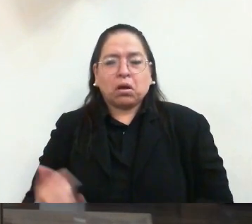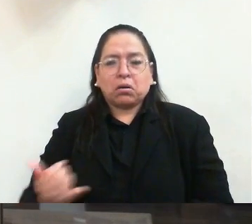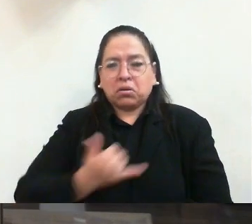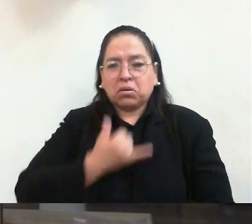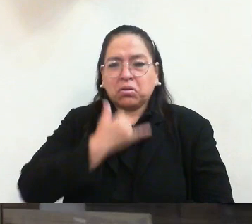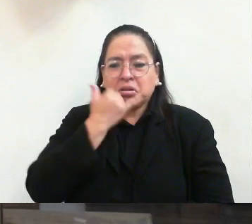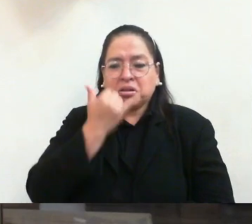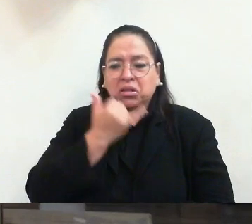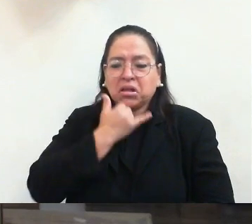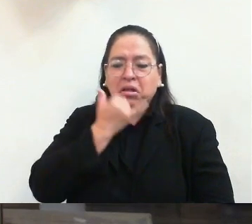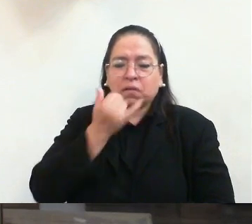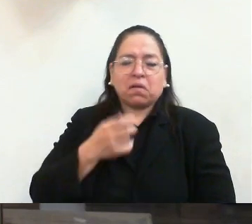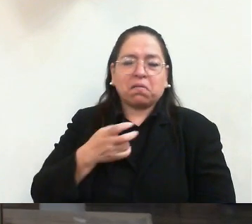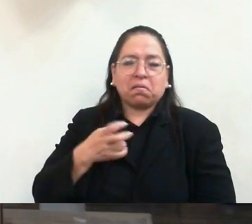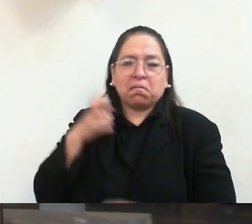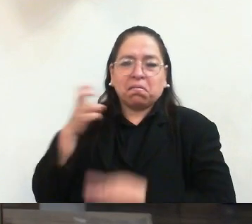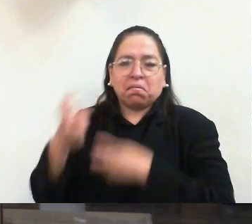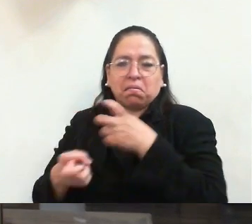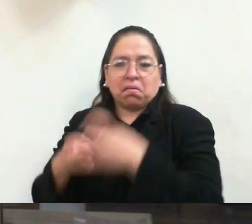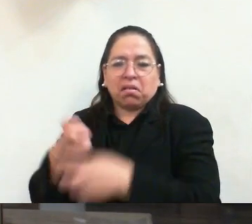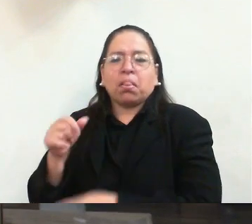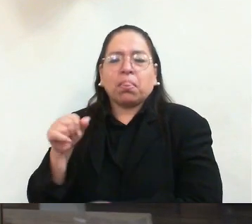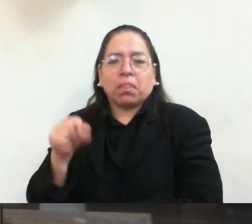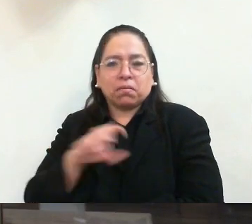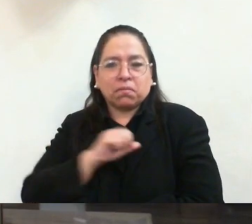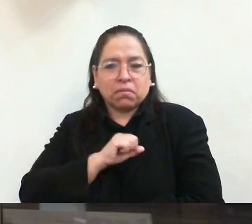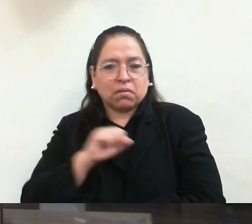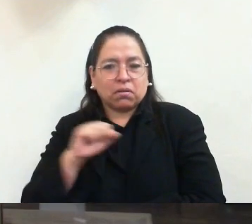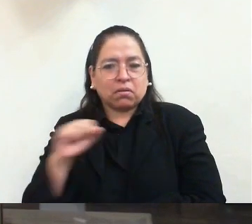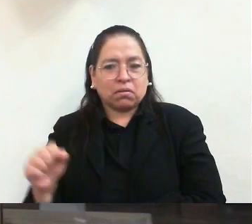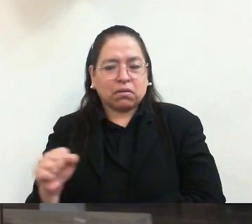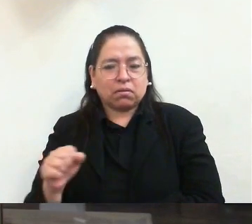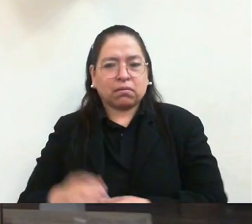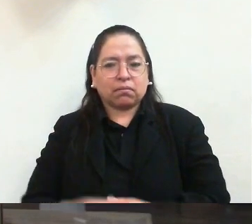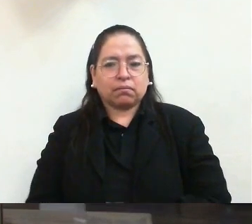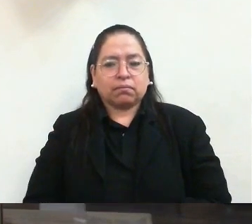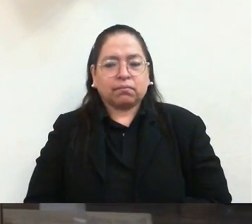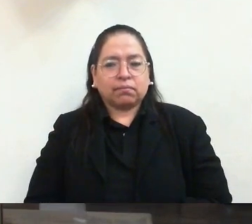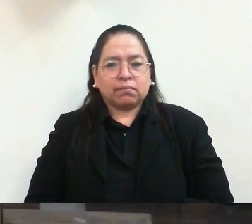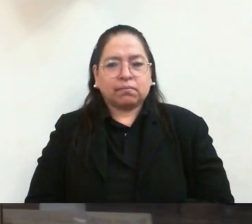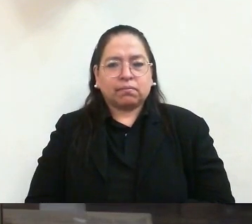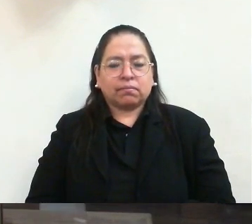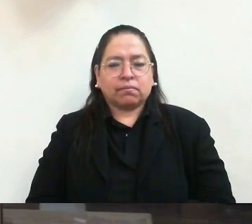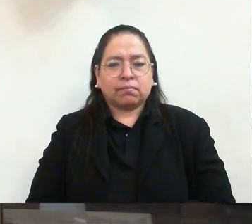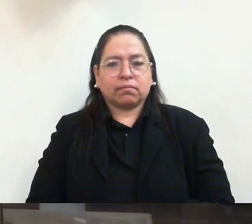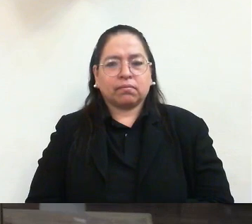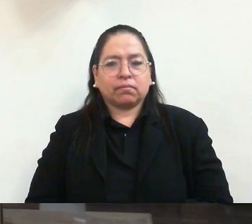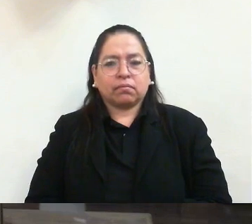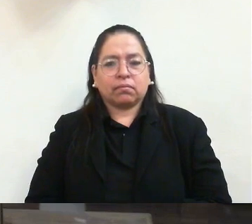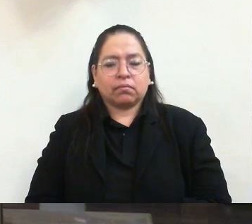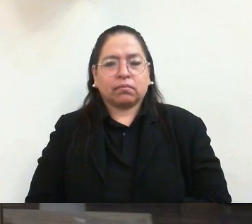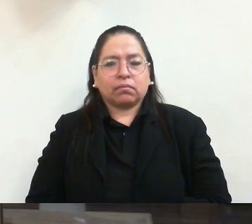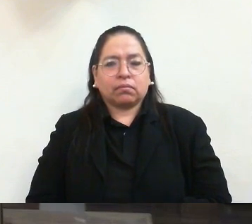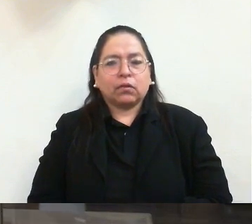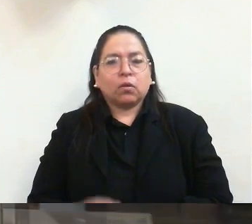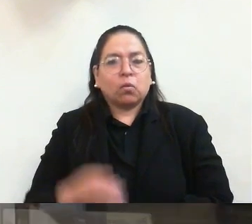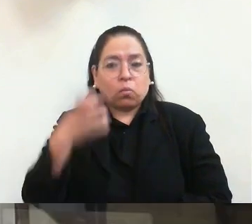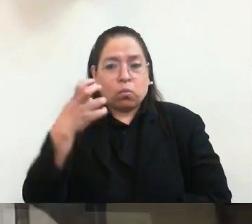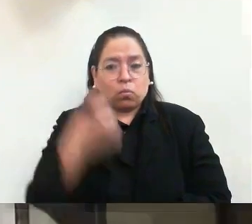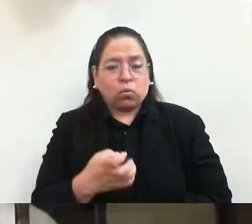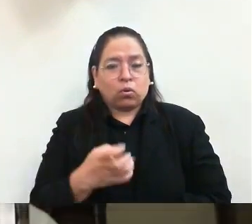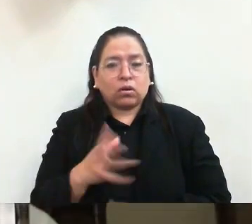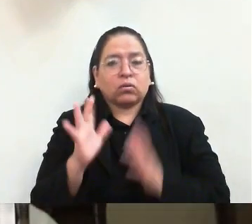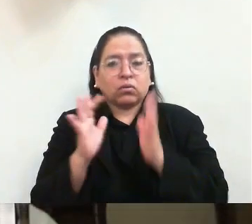injustos de odiar y por eso el señor de un modo